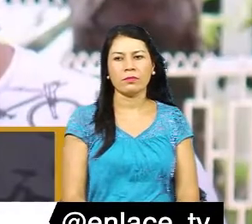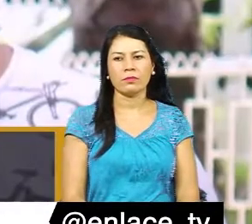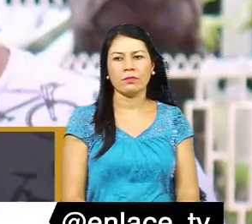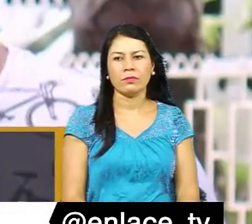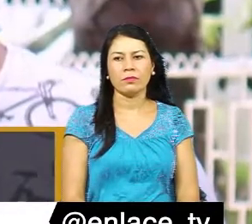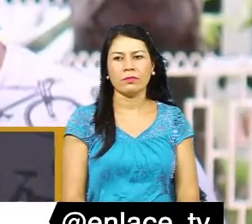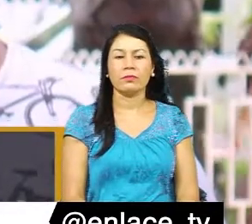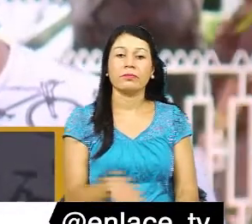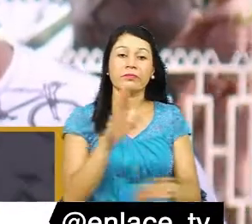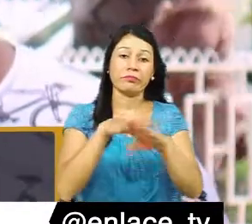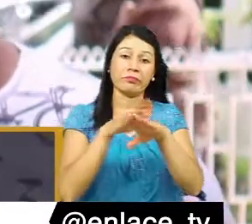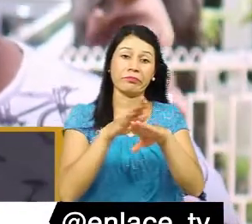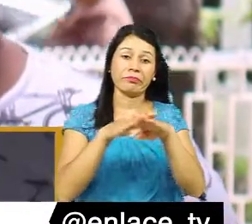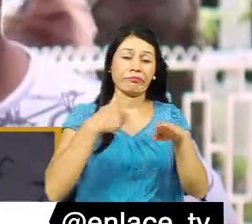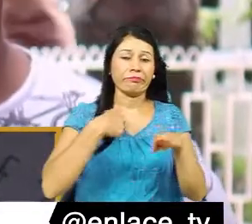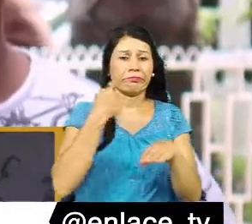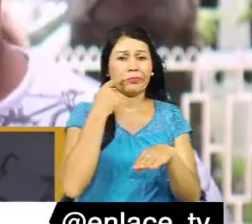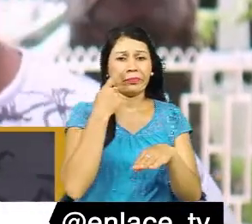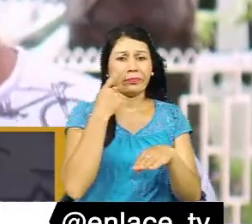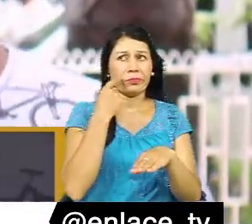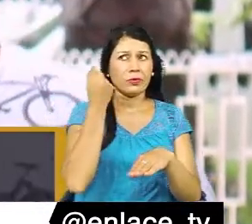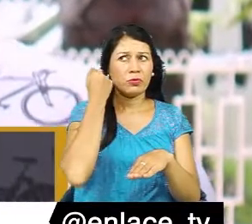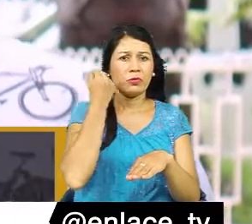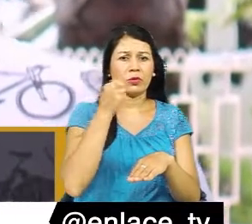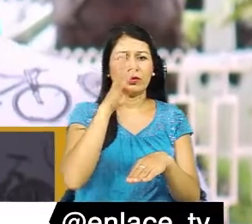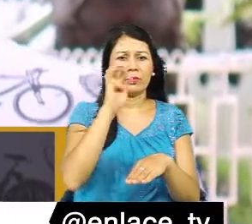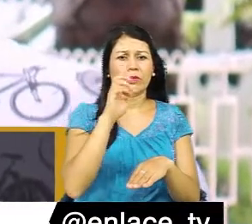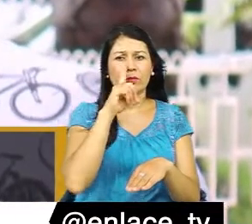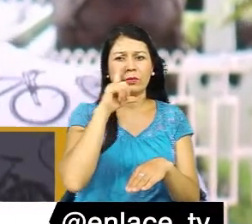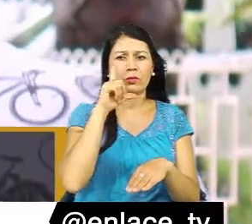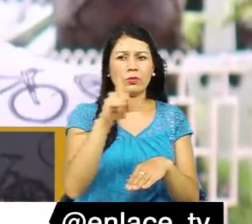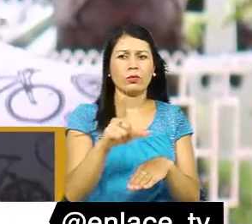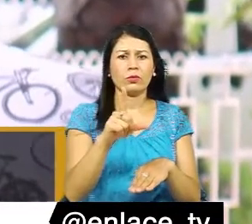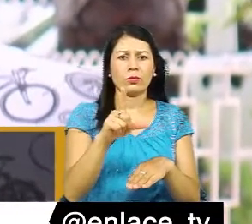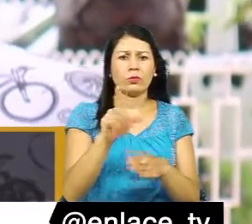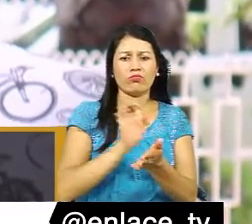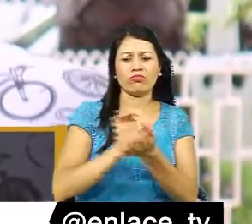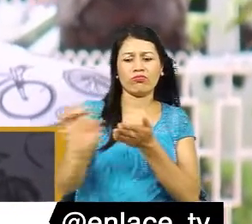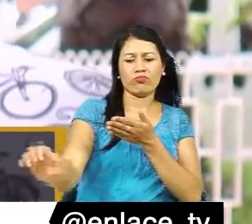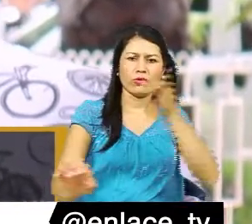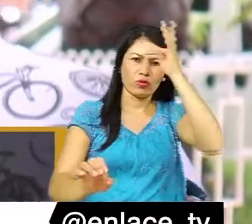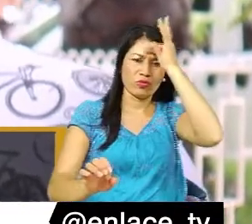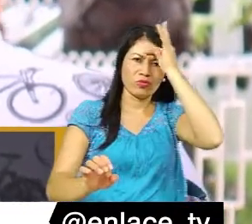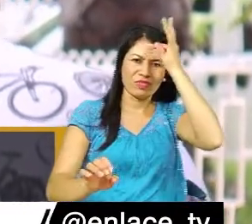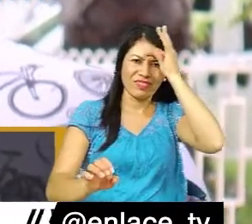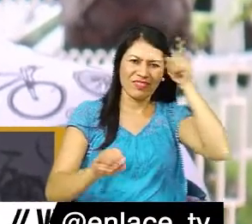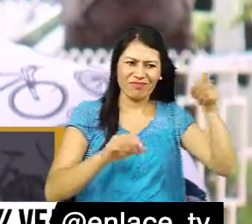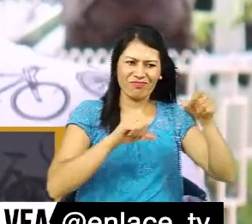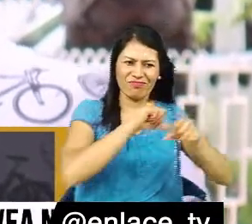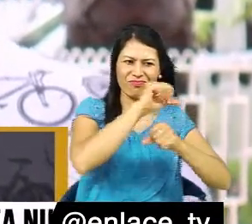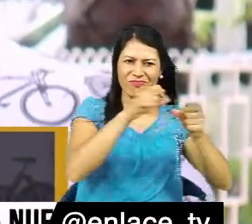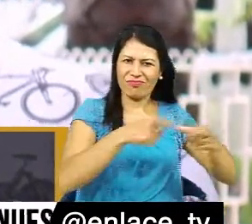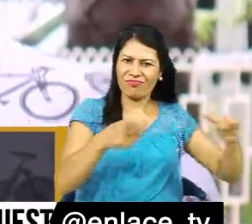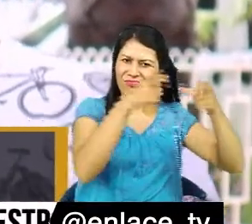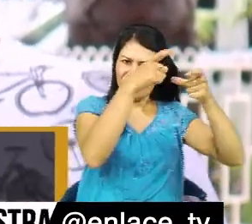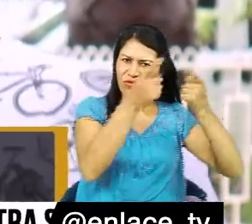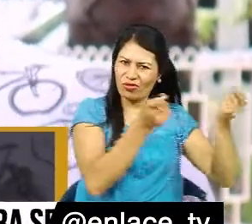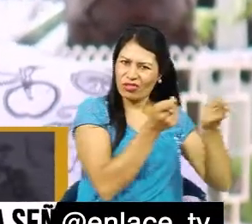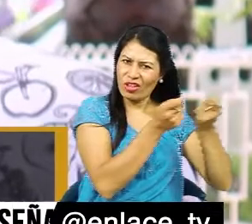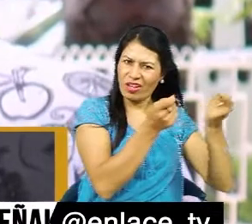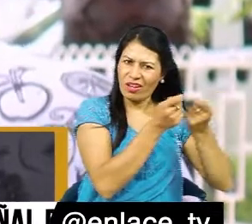Exponer el caso, el de mi padre, que el día 19 de julio fue rechazado en la clínica Magdalena por negligencia médica, por lo que no tiene